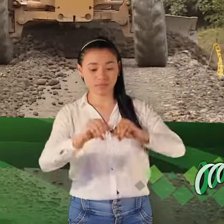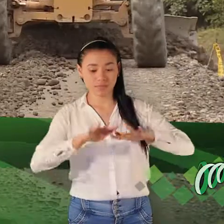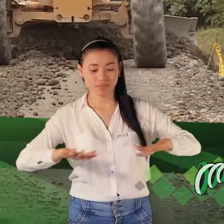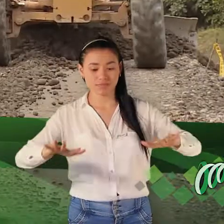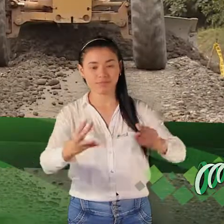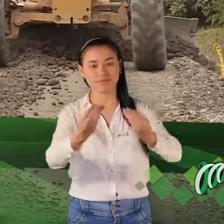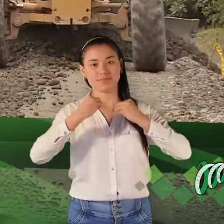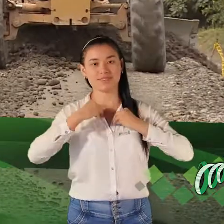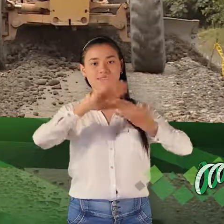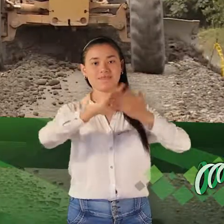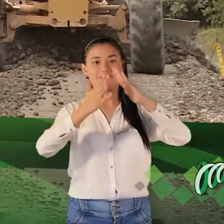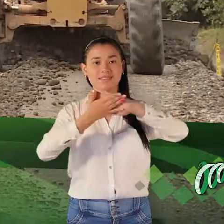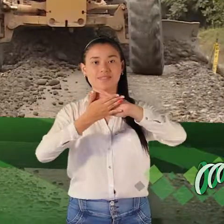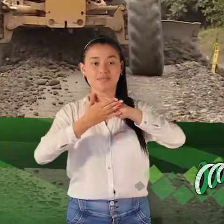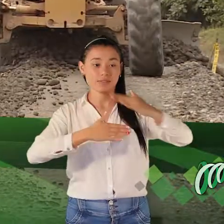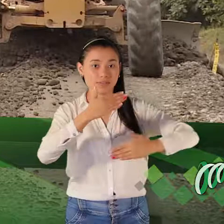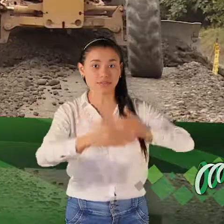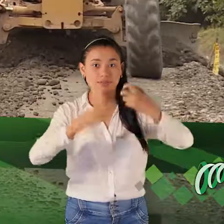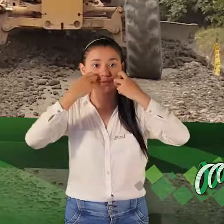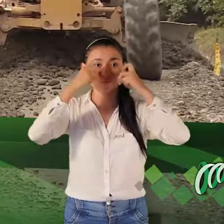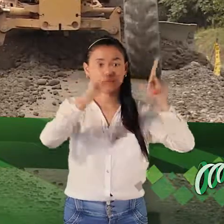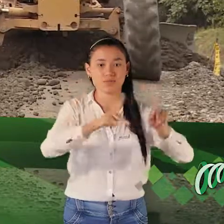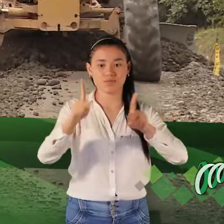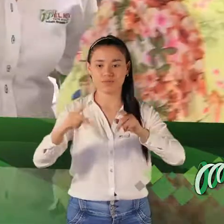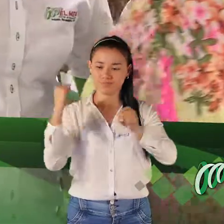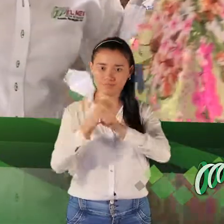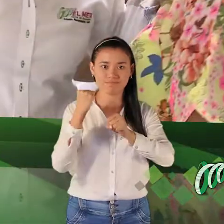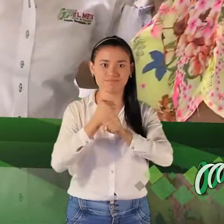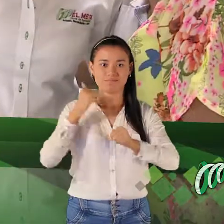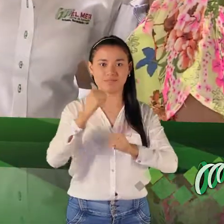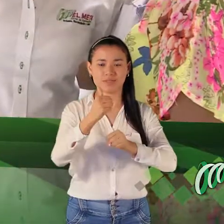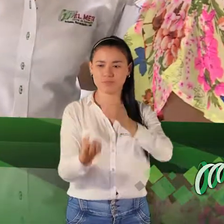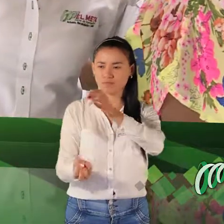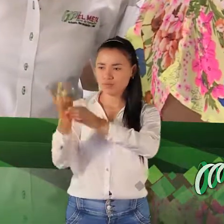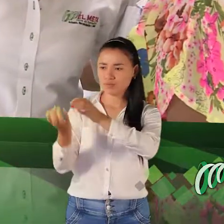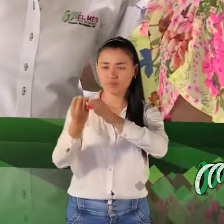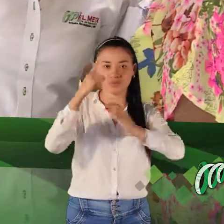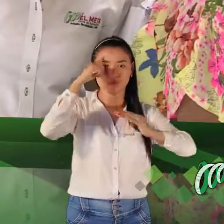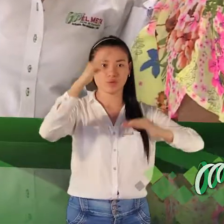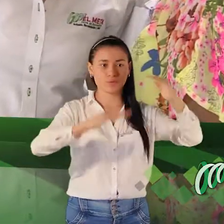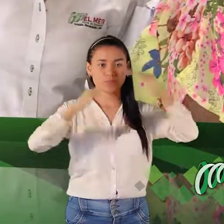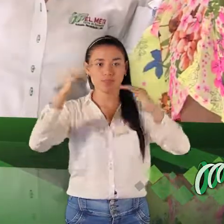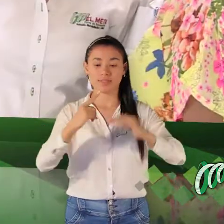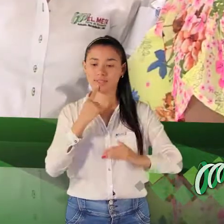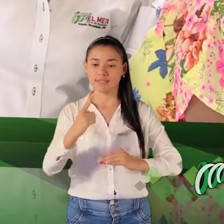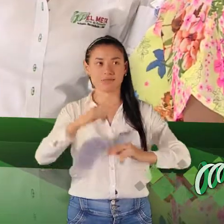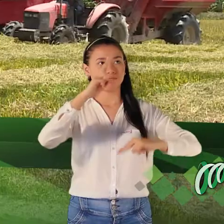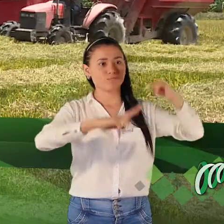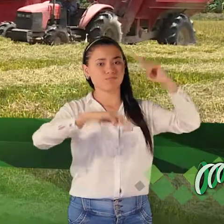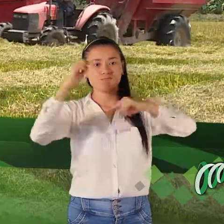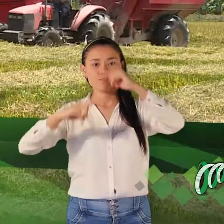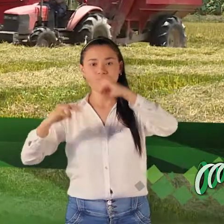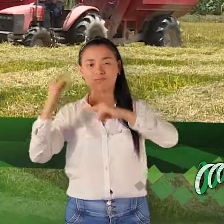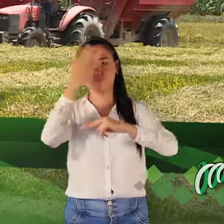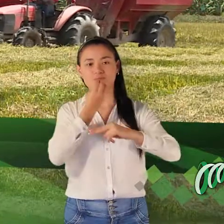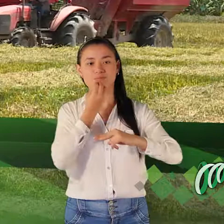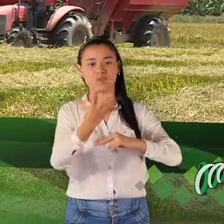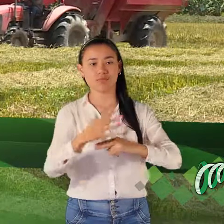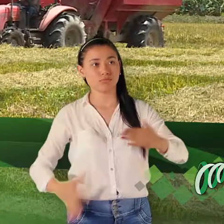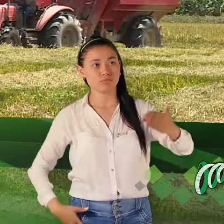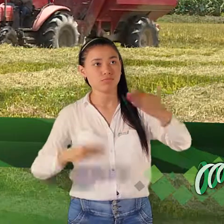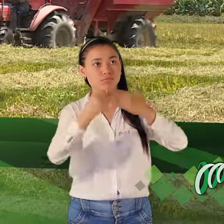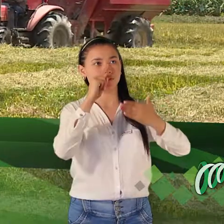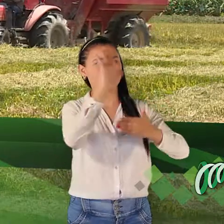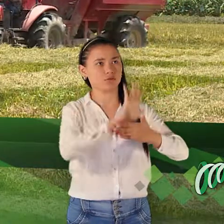del META el territorio piloto para la paz, con desarrollo humano sostenible, pero a su vez productivo y competitivo, es